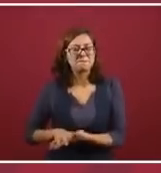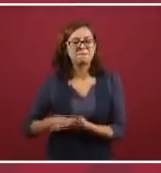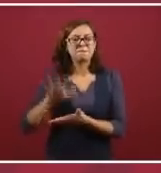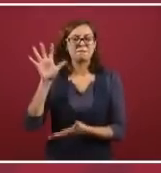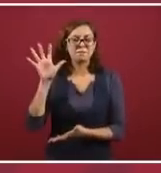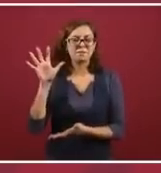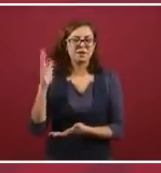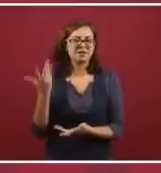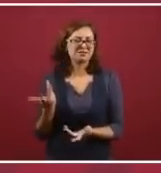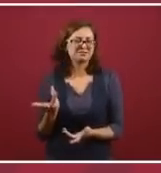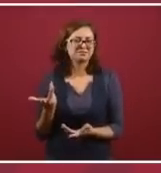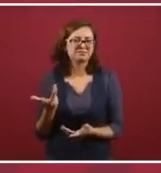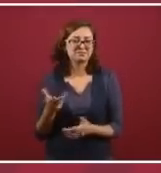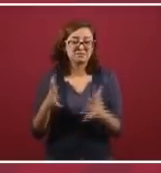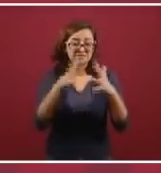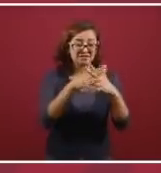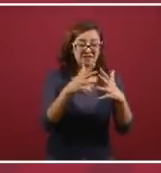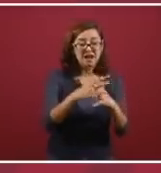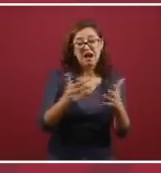antes incluso de esa batalla